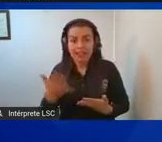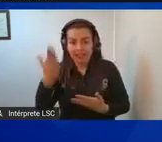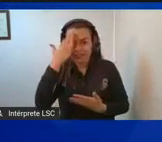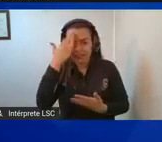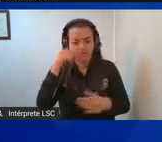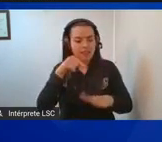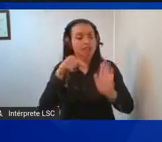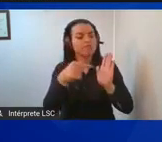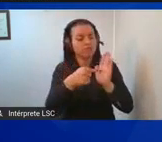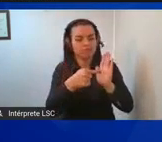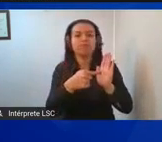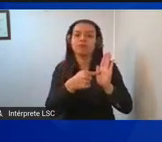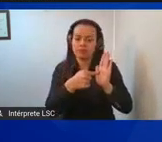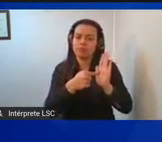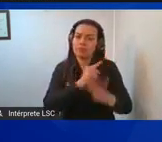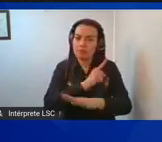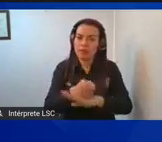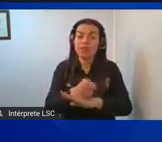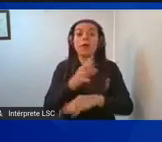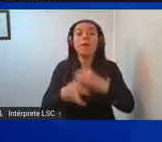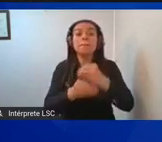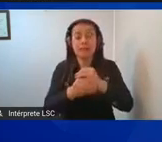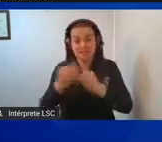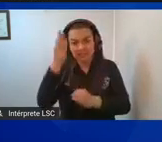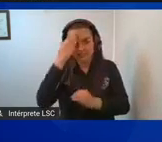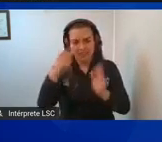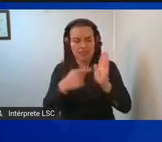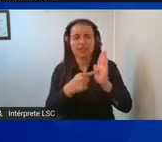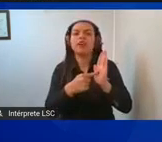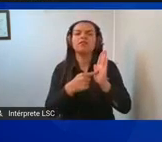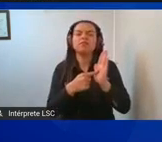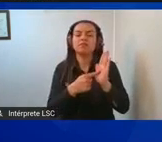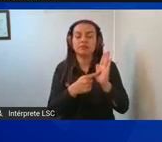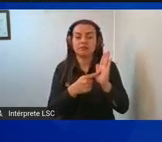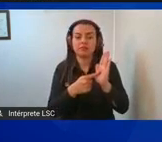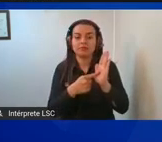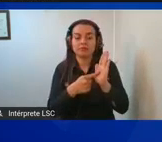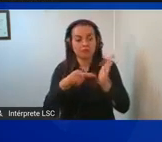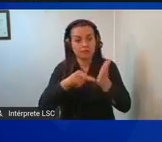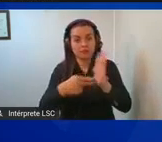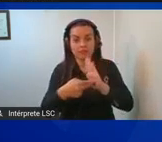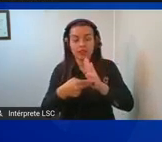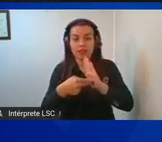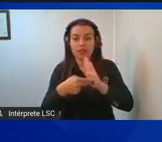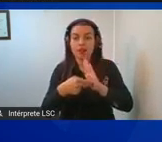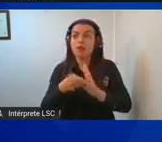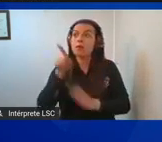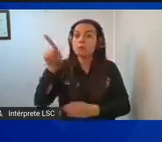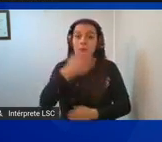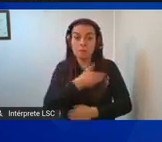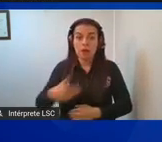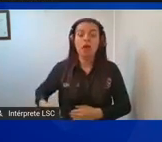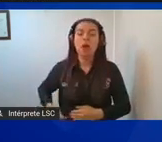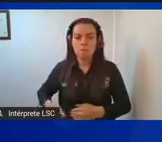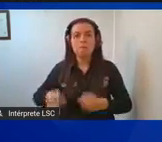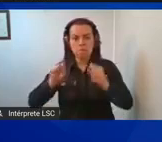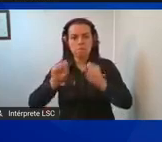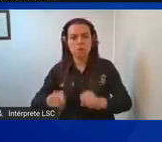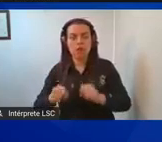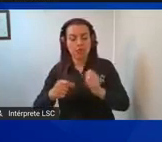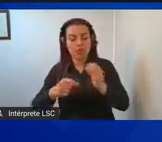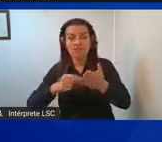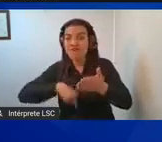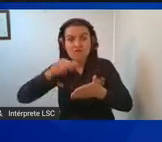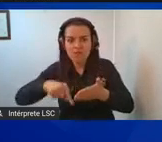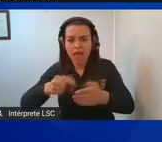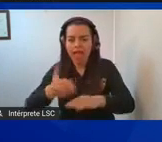una oportunidad, digamos, que se usa de manera un poco subsidiaria, y es las objeciones por parte del presidente de la República antes que lo